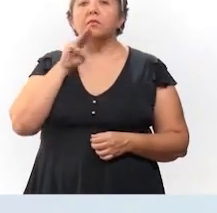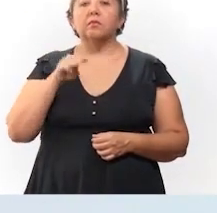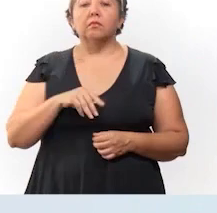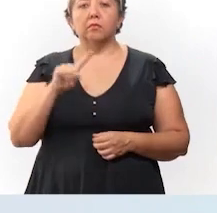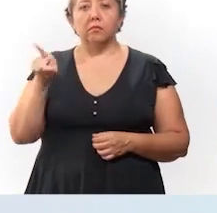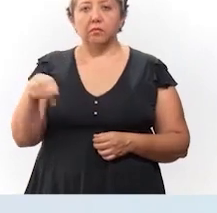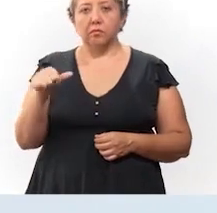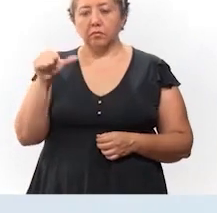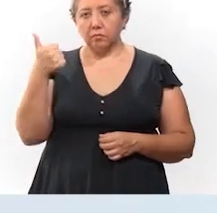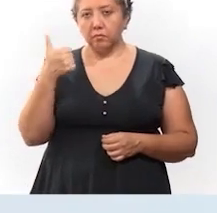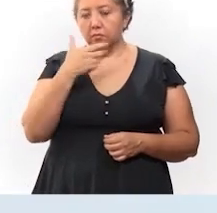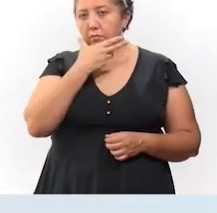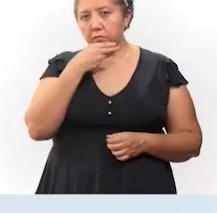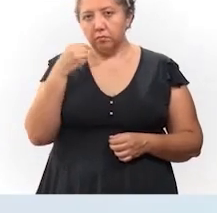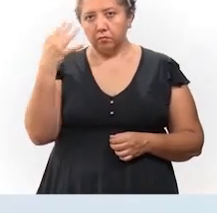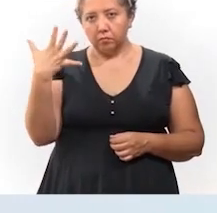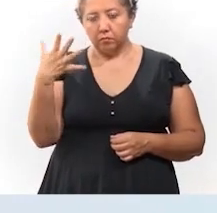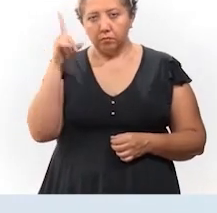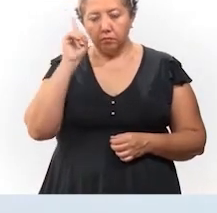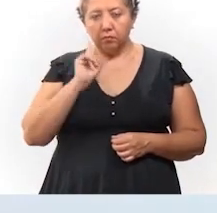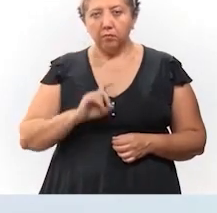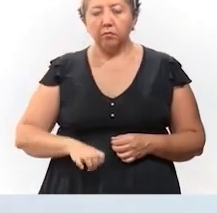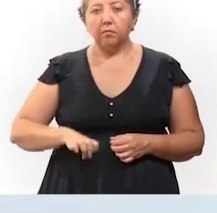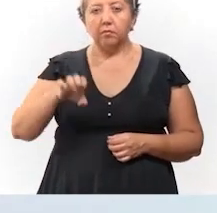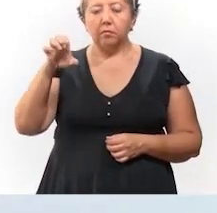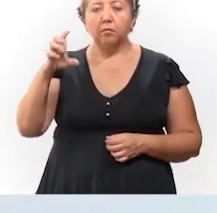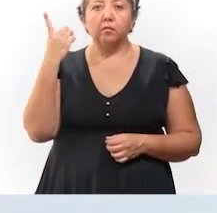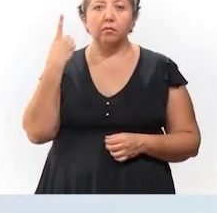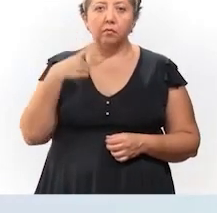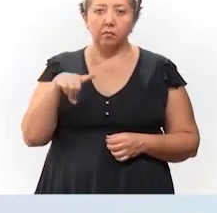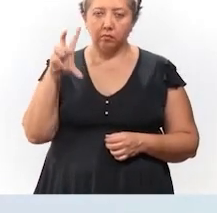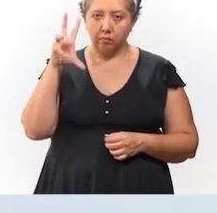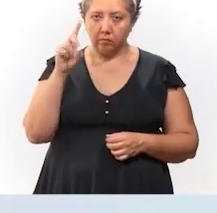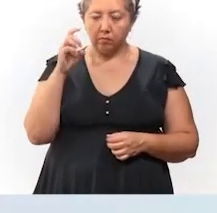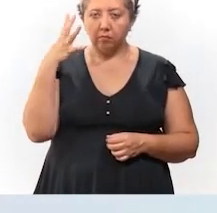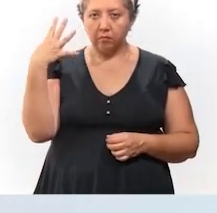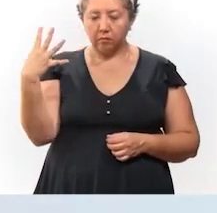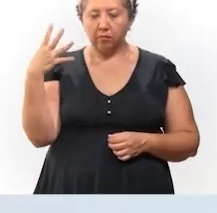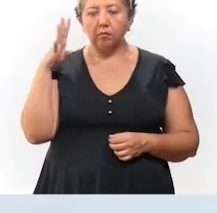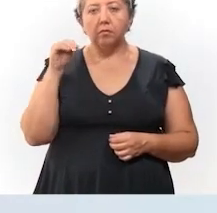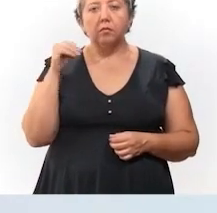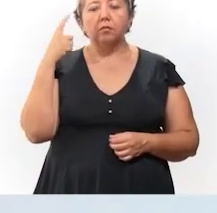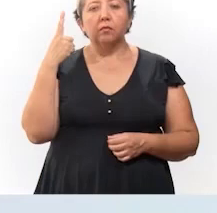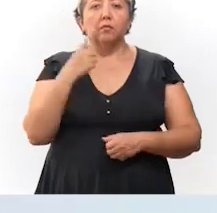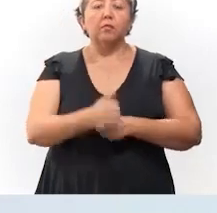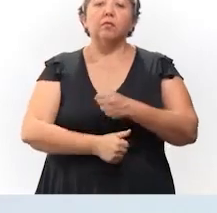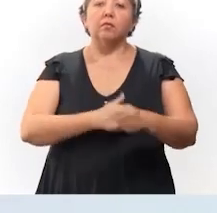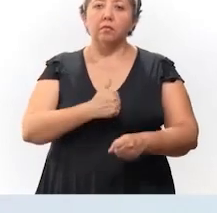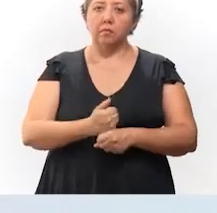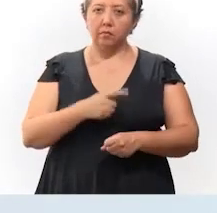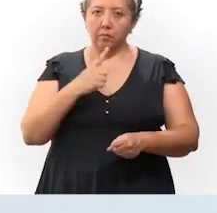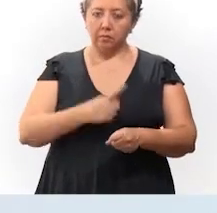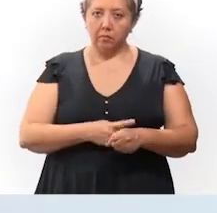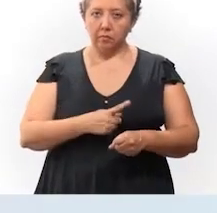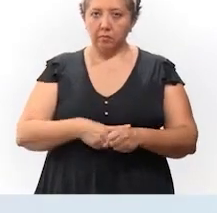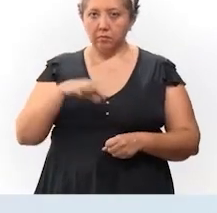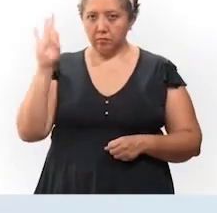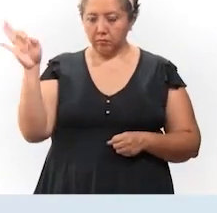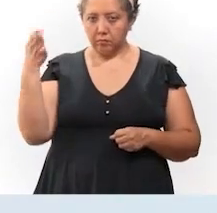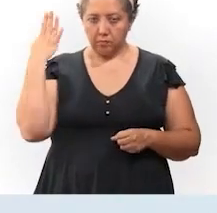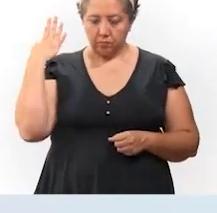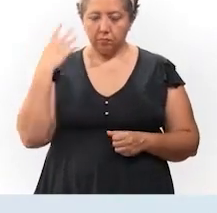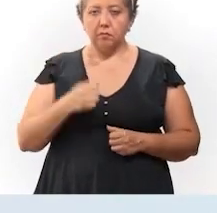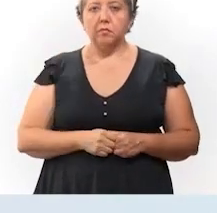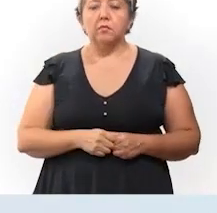fallecimientos. Son 11 hombres y 5 mujeres, de un rango de edad de 34 a 91 años. Sus principales